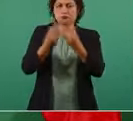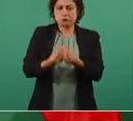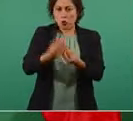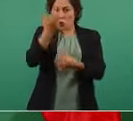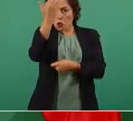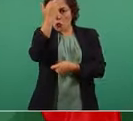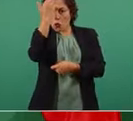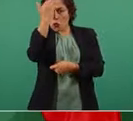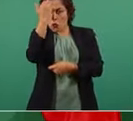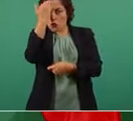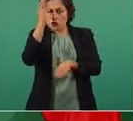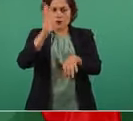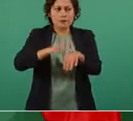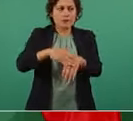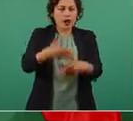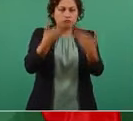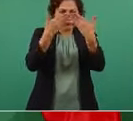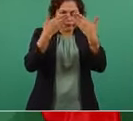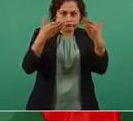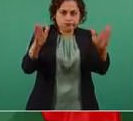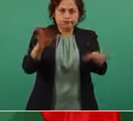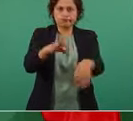más sobre la realidad del país,